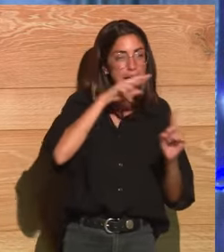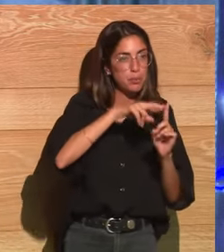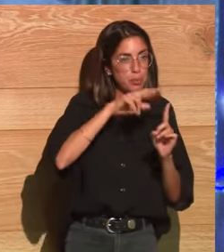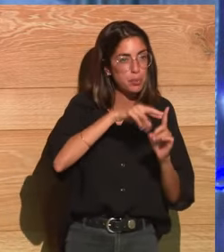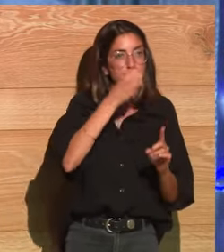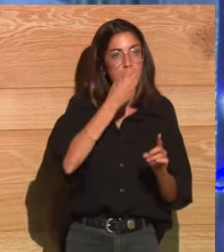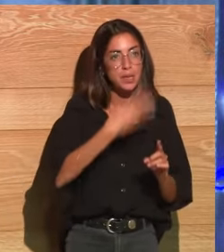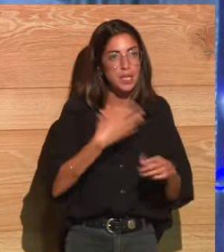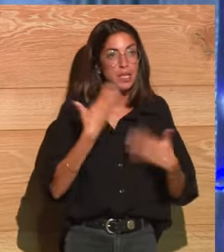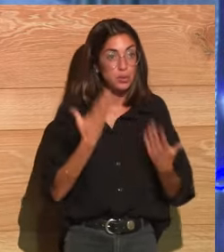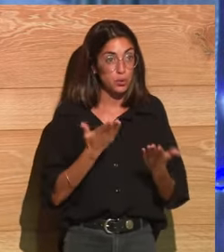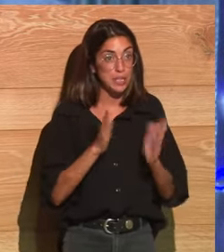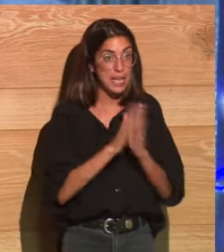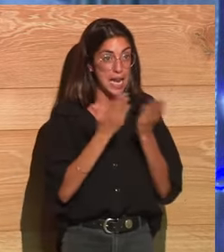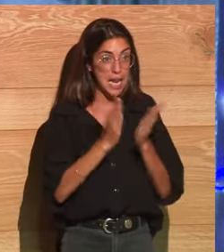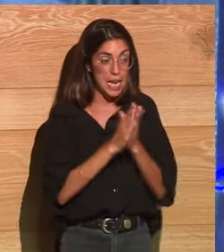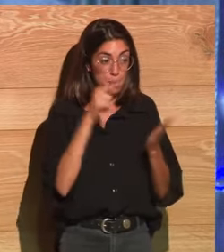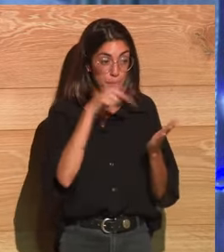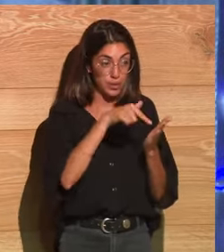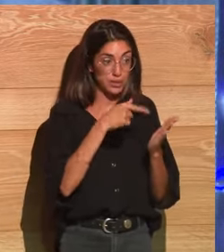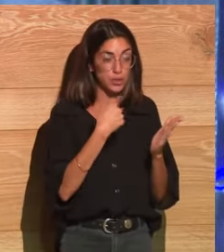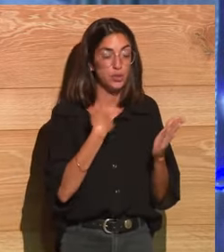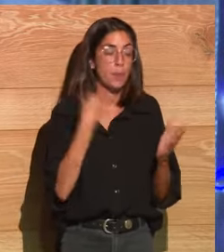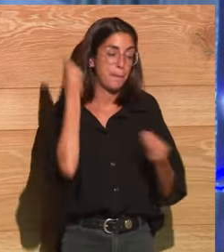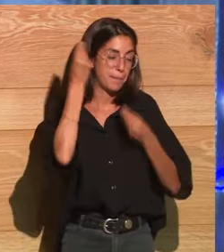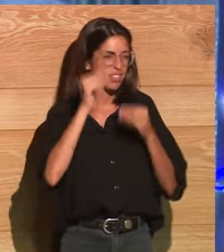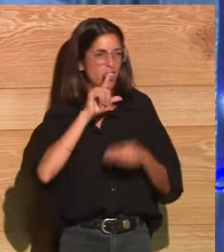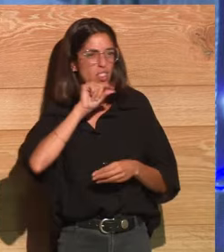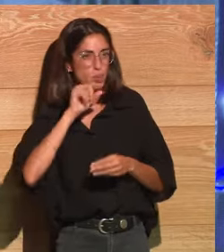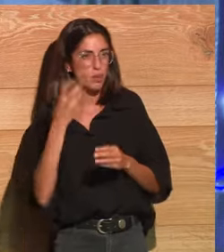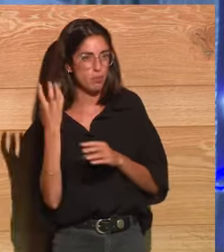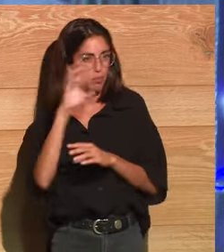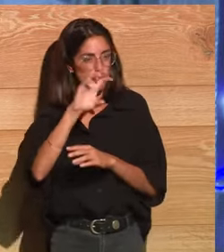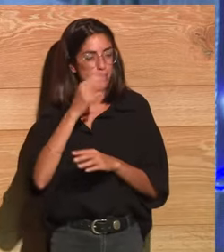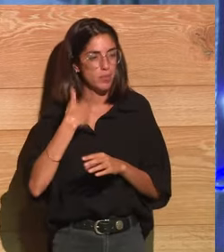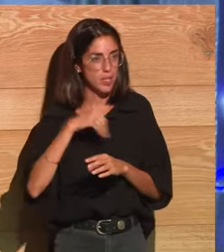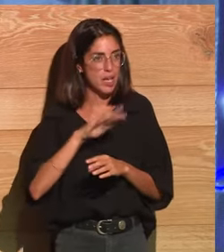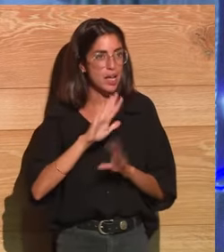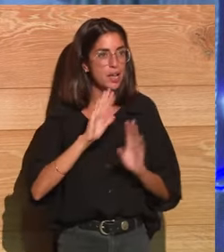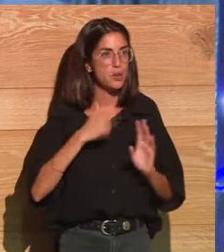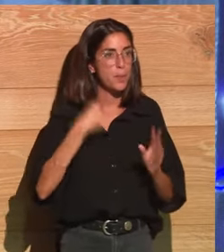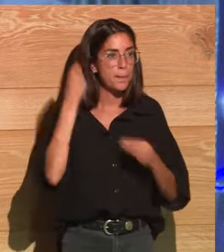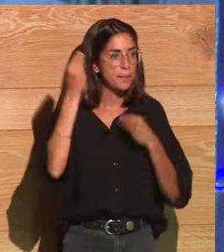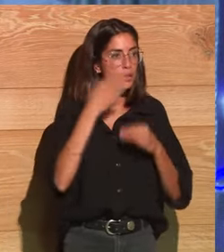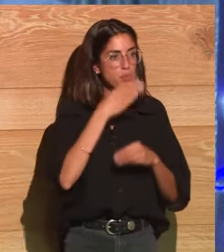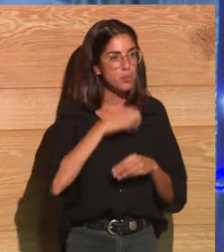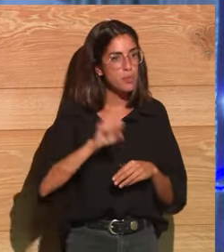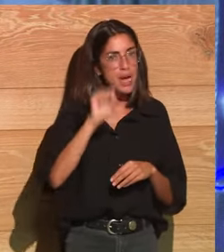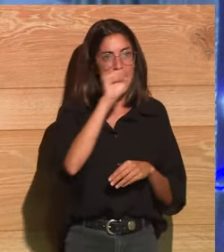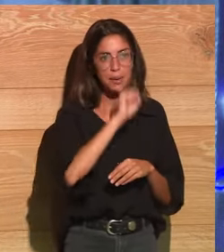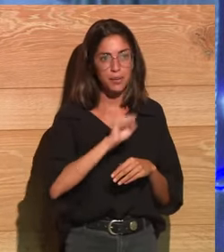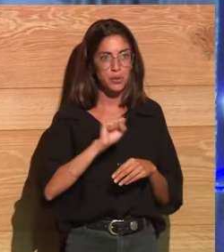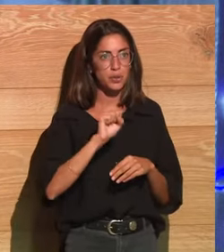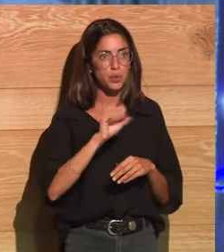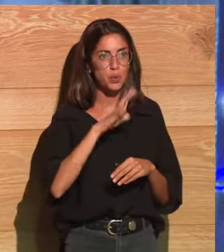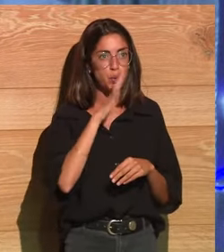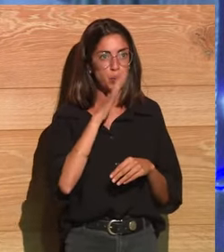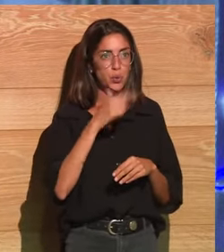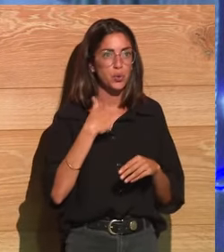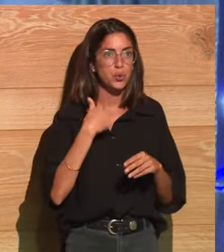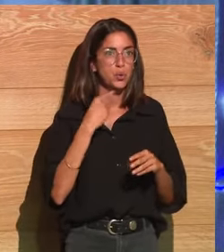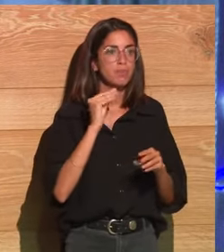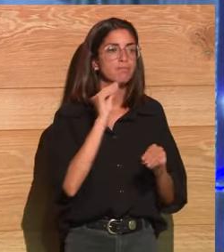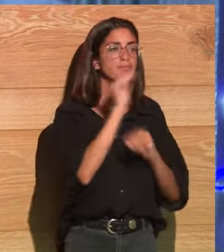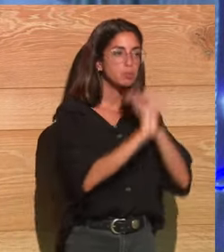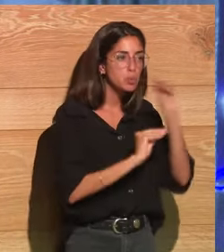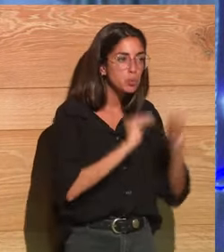este libro es, y te lo he dicho y creo que lo he tuiteado, me parece espectacular, María, porque pues te preguntaba si has dicho que no muchas